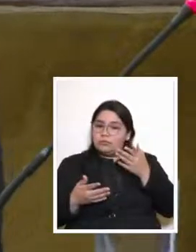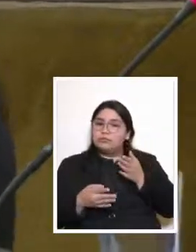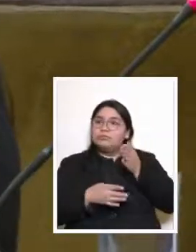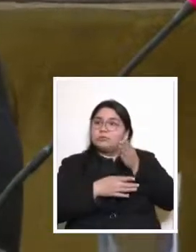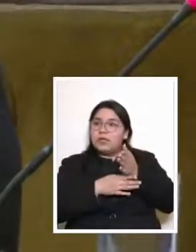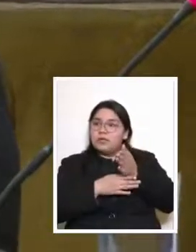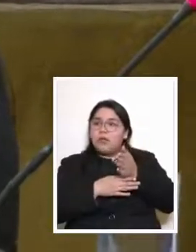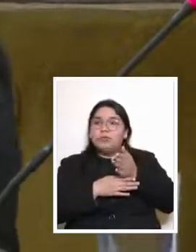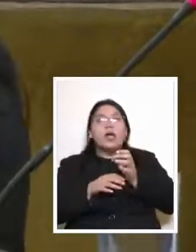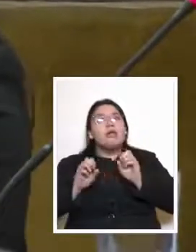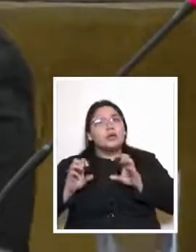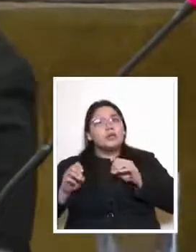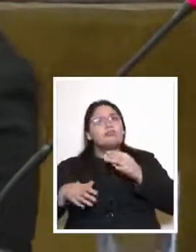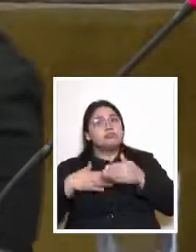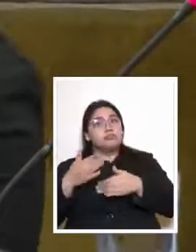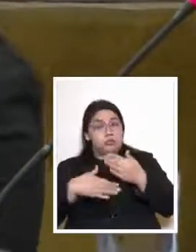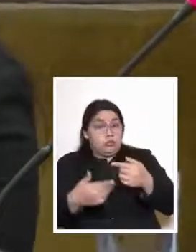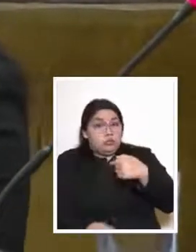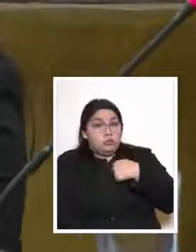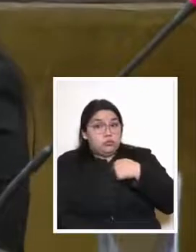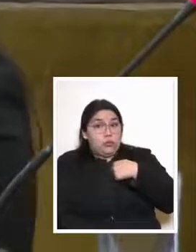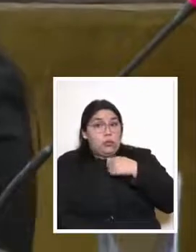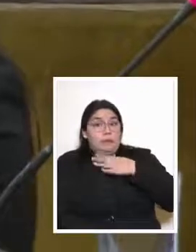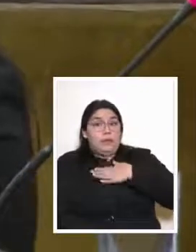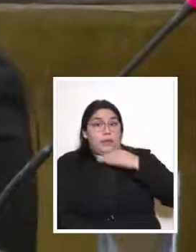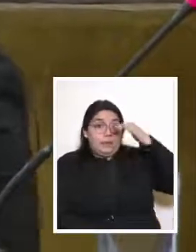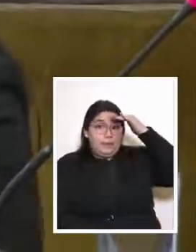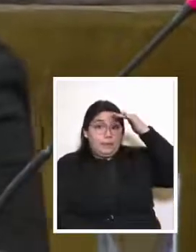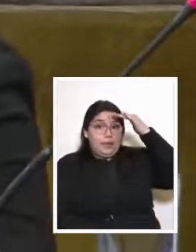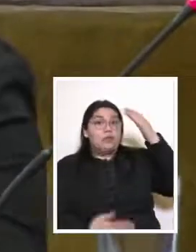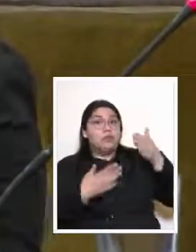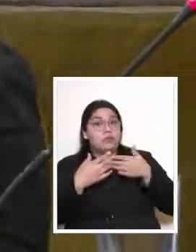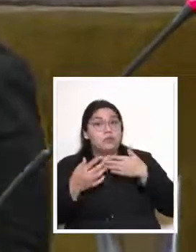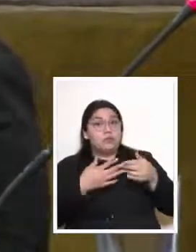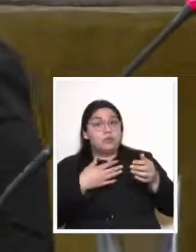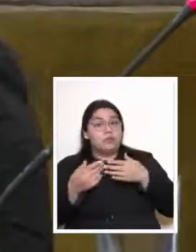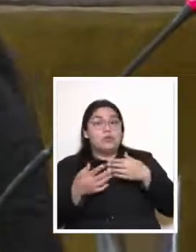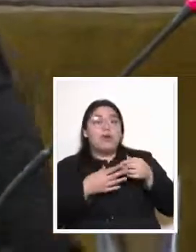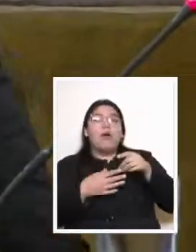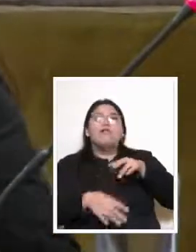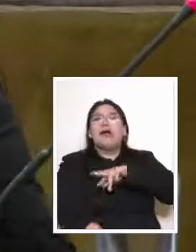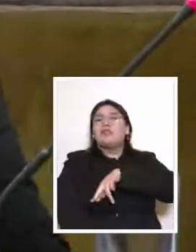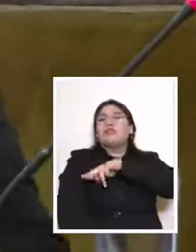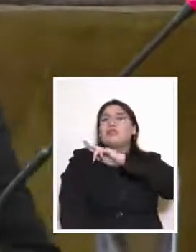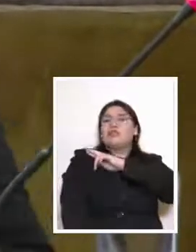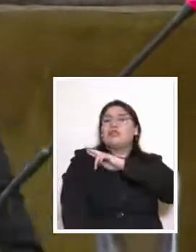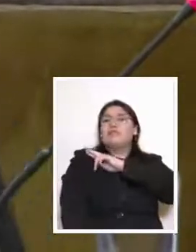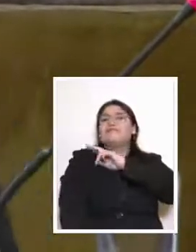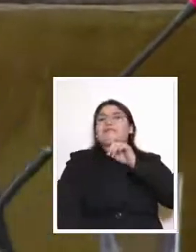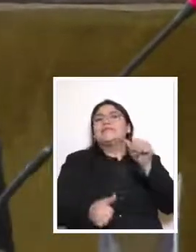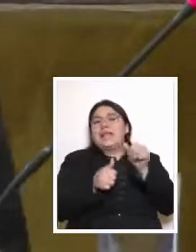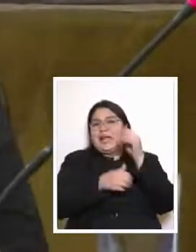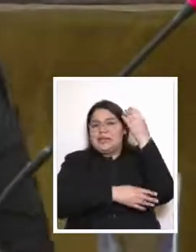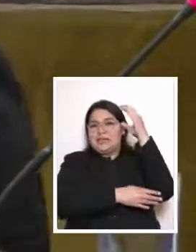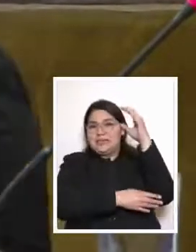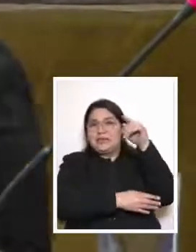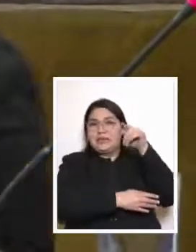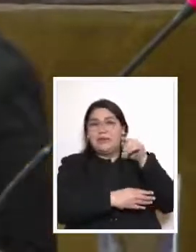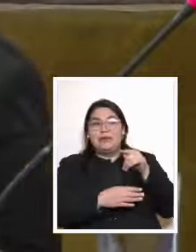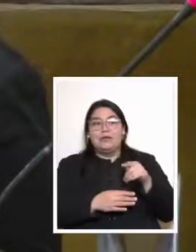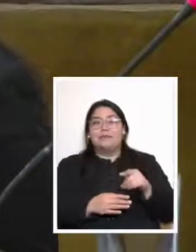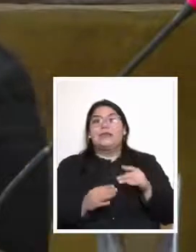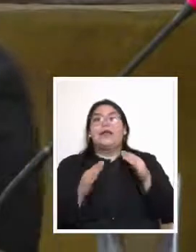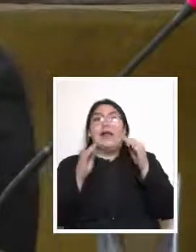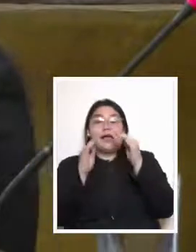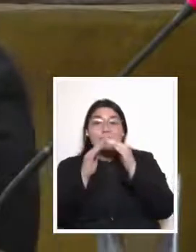la educación. Yo misma, de forma personal, en el Valle del Elqui, donde trabajo, que es un lugar muy rural, fui a las casas de mis estudiantes a entregarles